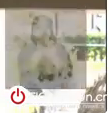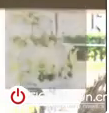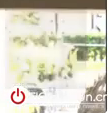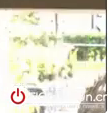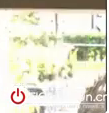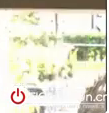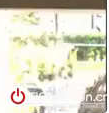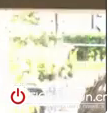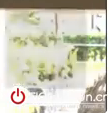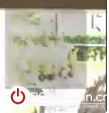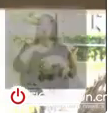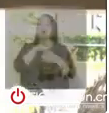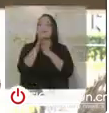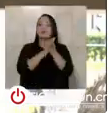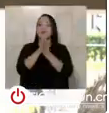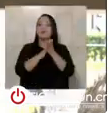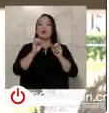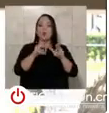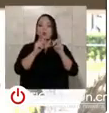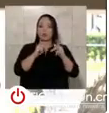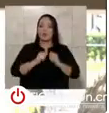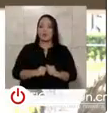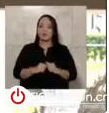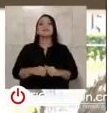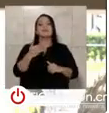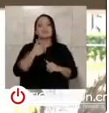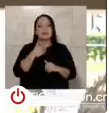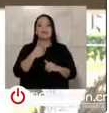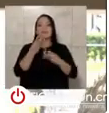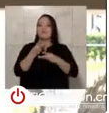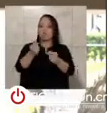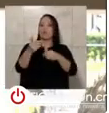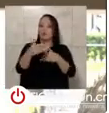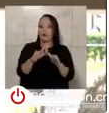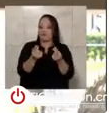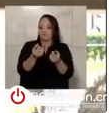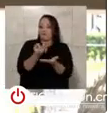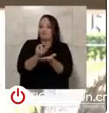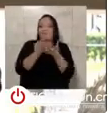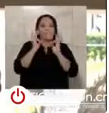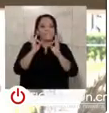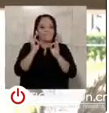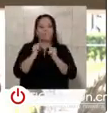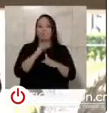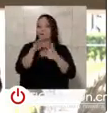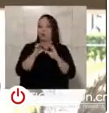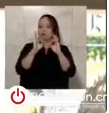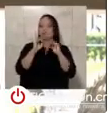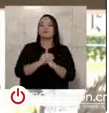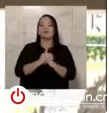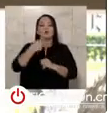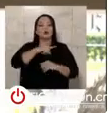de esta manera podemos aprovechar las oportunidades. El ICE goza de un flujo de caja muy saludable, de unas finanzas saludables que permiten